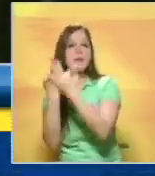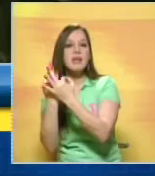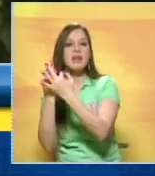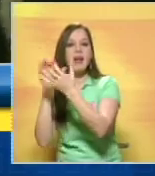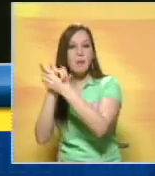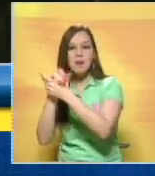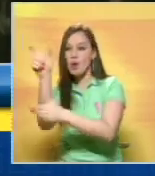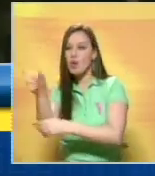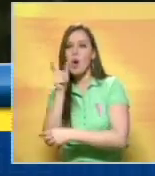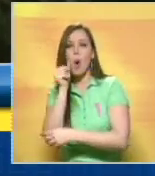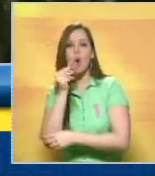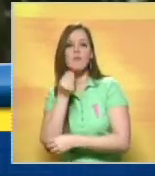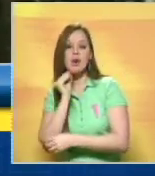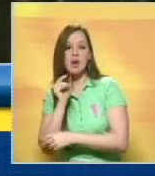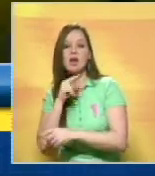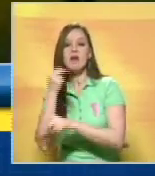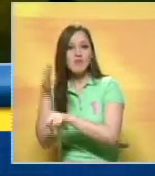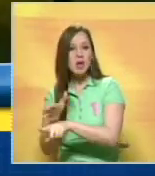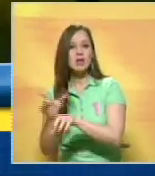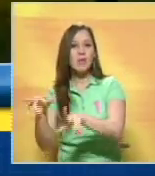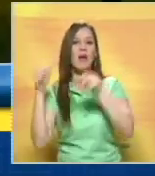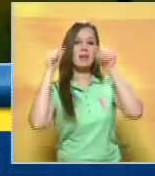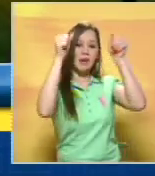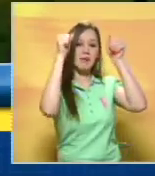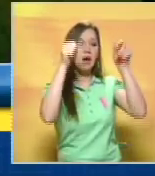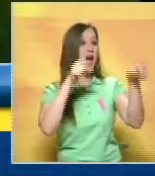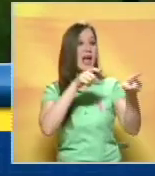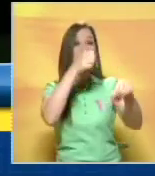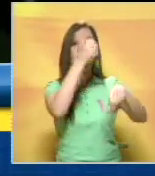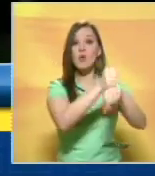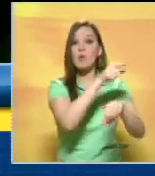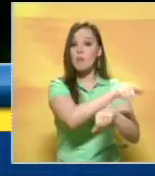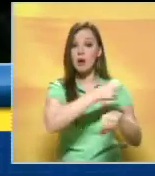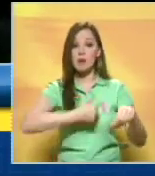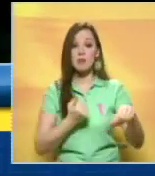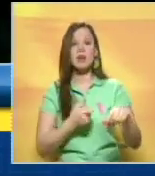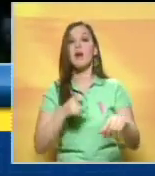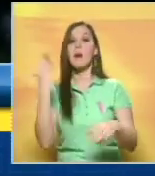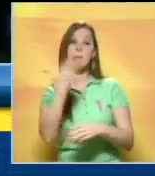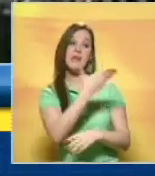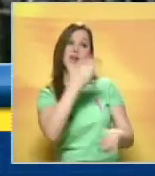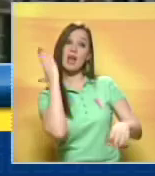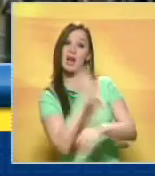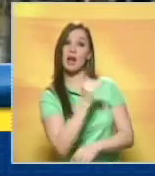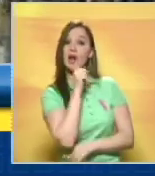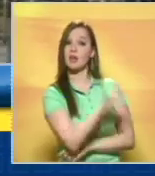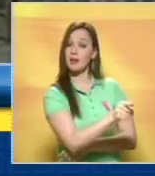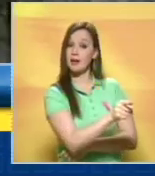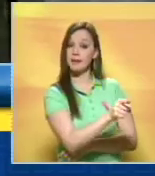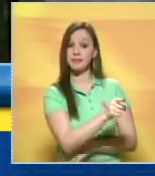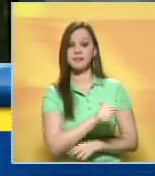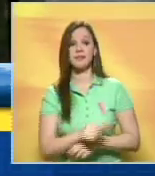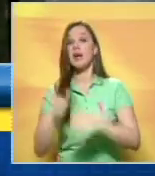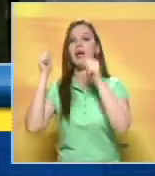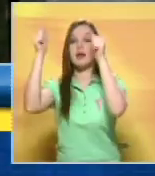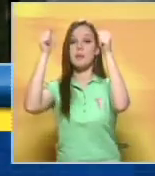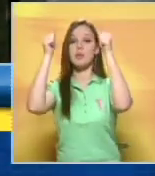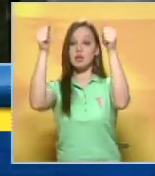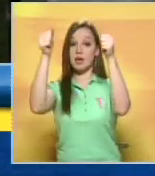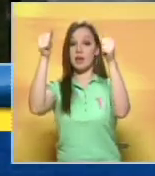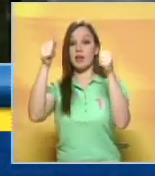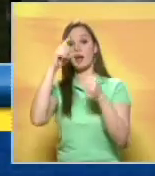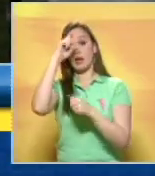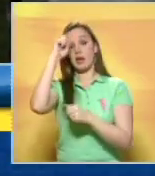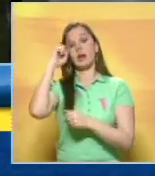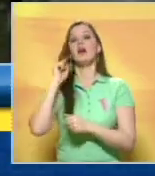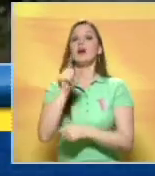las calles para exigir que el responsable de disparar al joven de 18 años sea castigado por la justicia. Las protestas contrastaron con